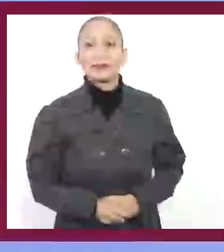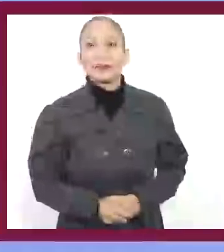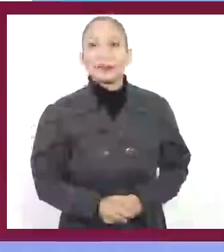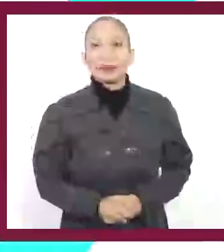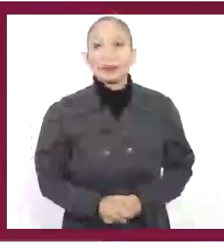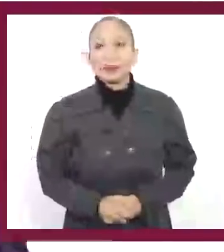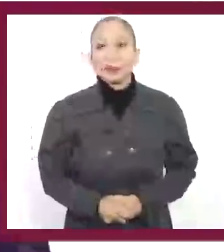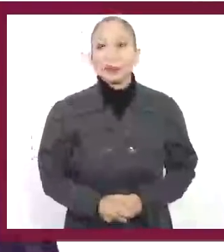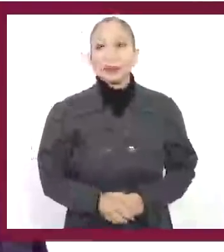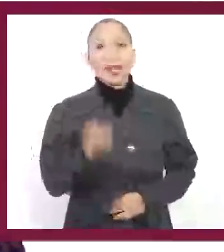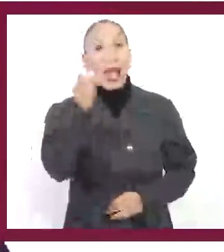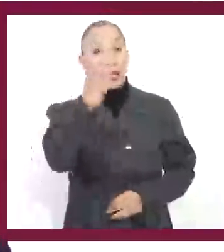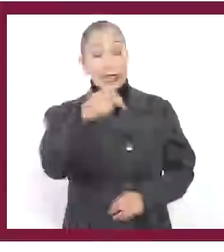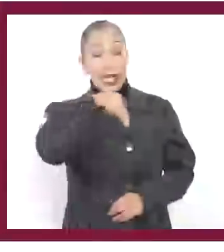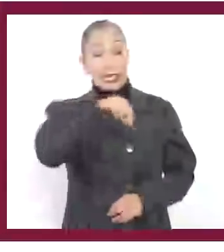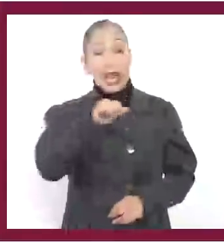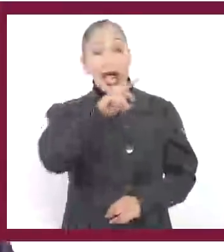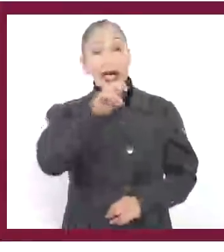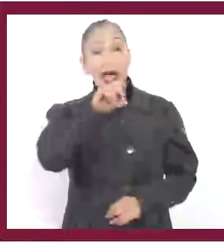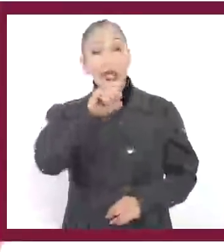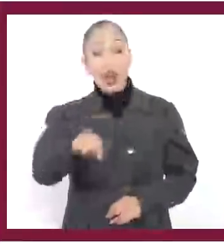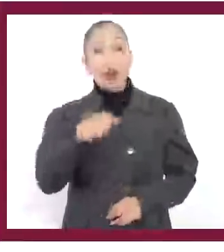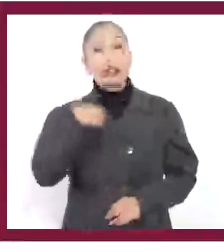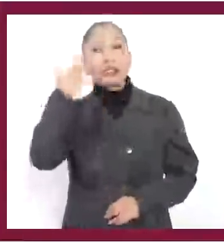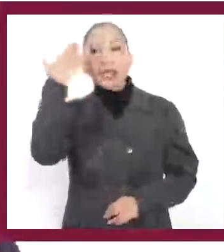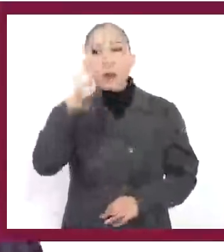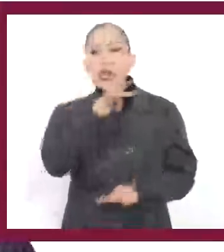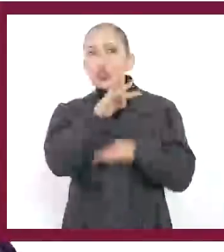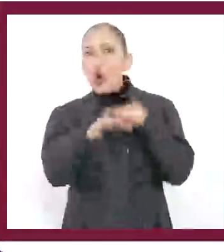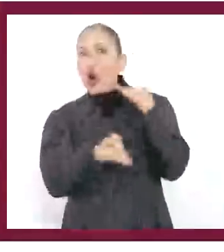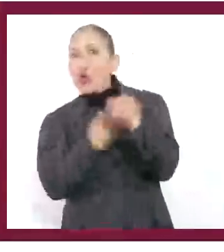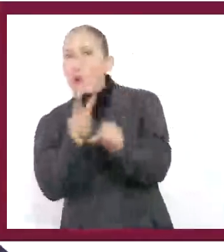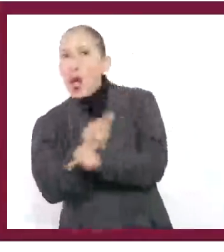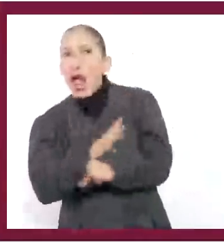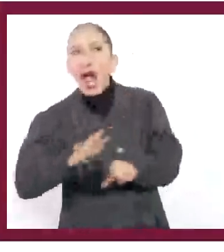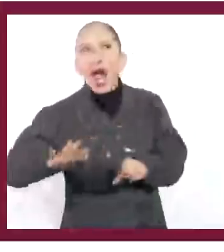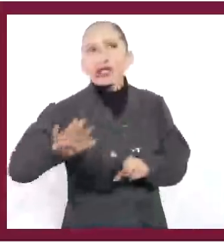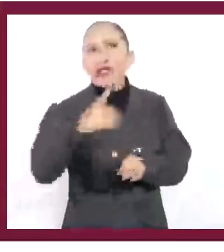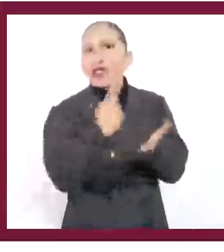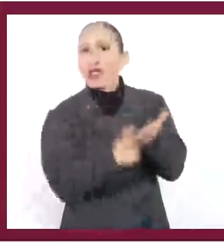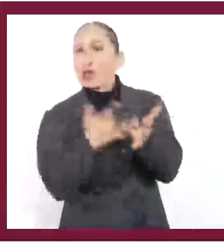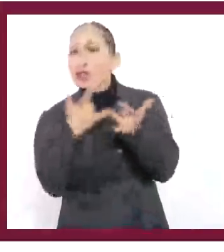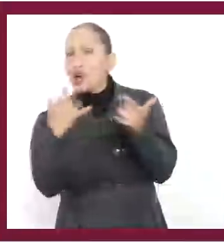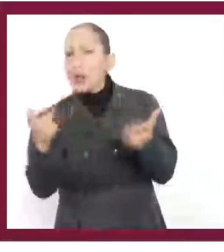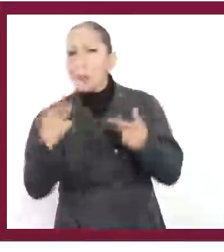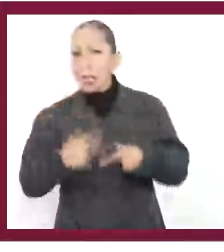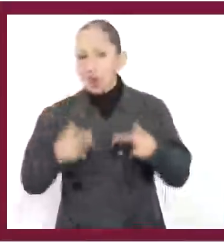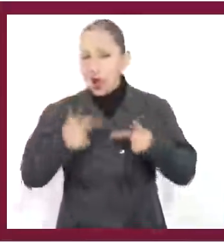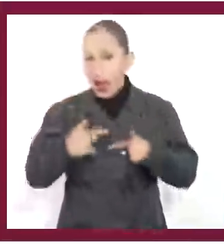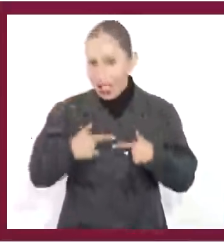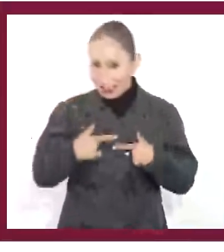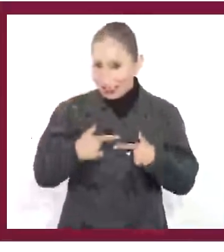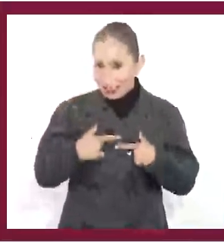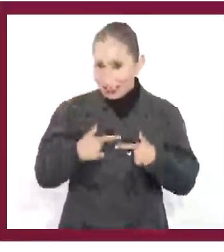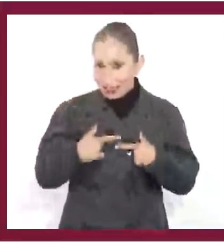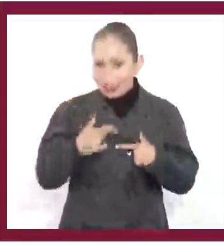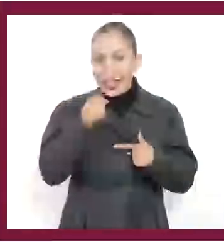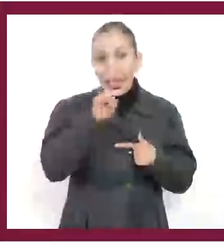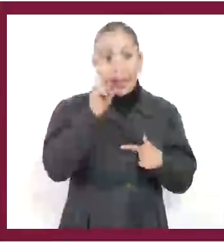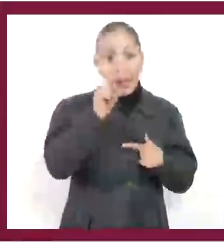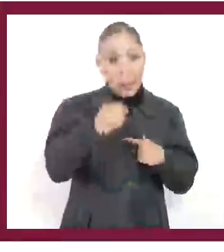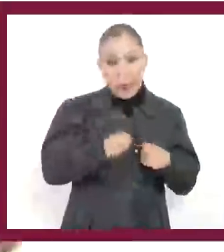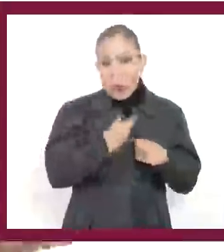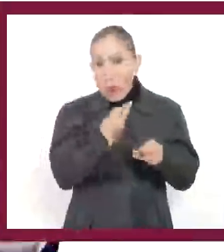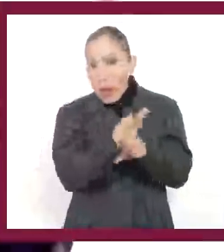correcta. Este tipo de narrador ve y sabe todo lo que sucede en la historia y con los personajes, tanto lo que